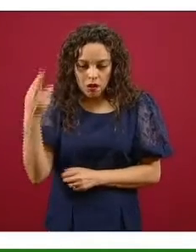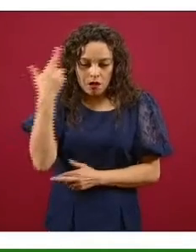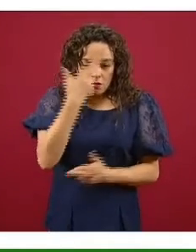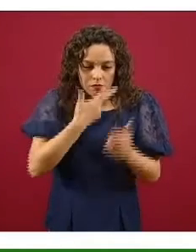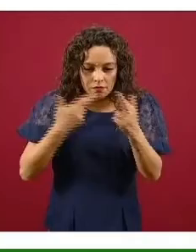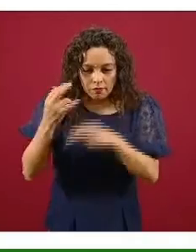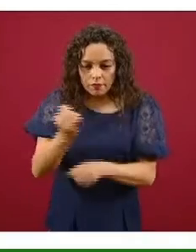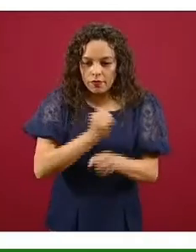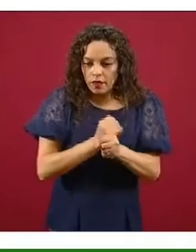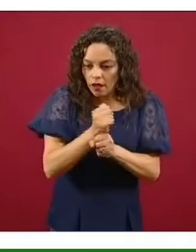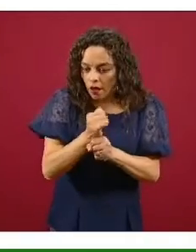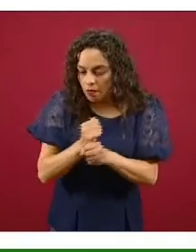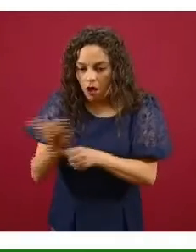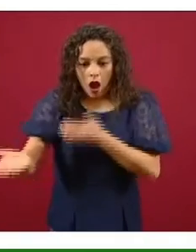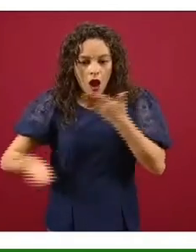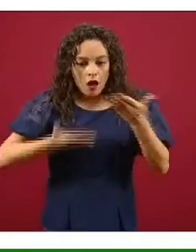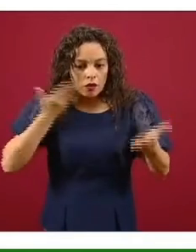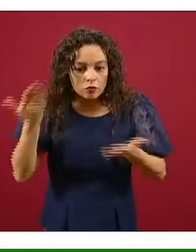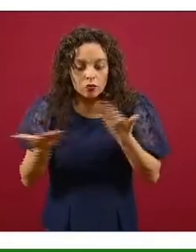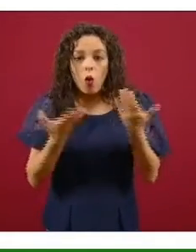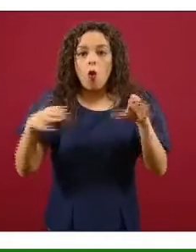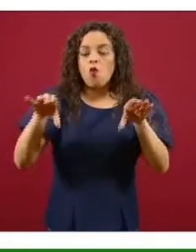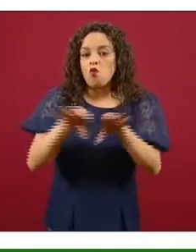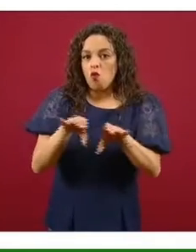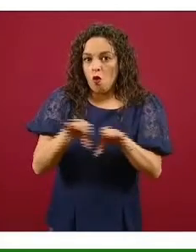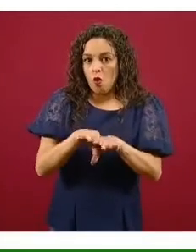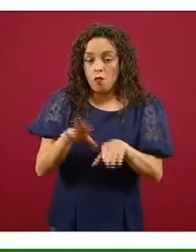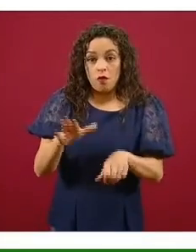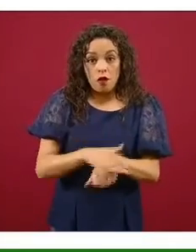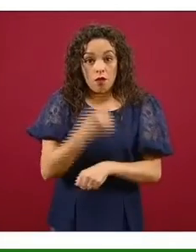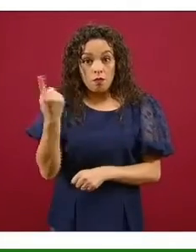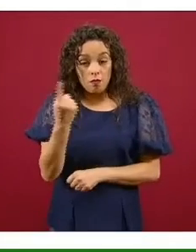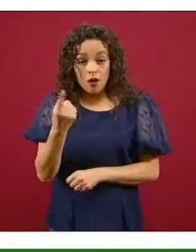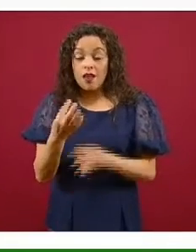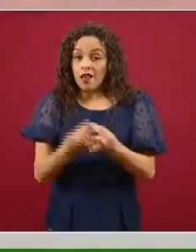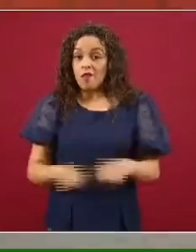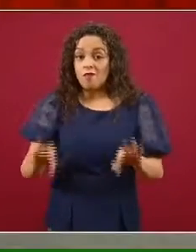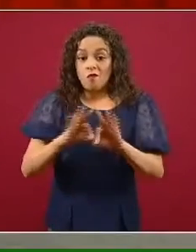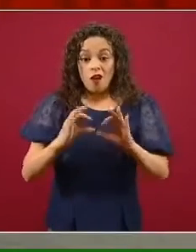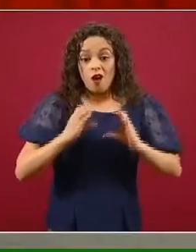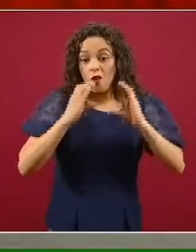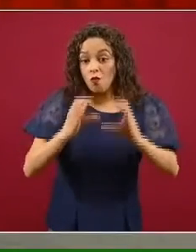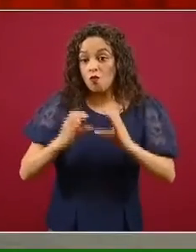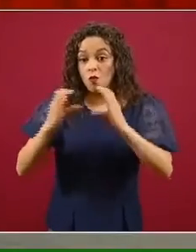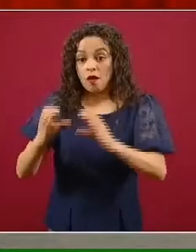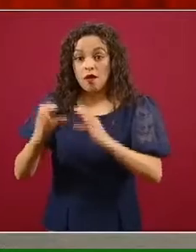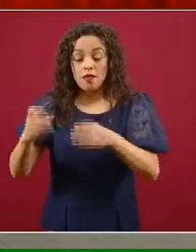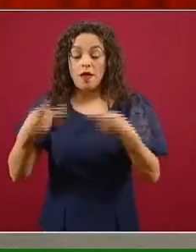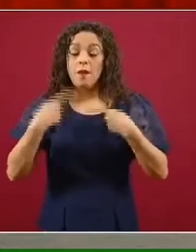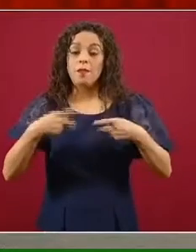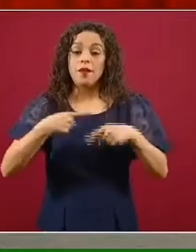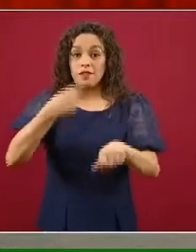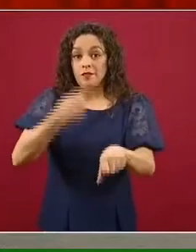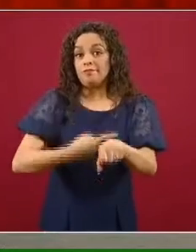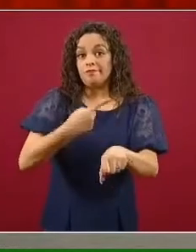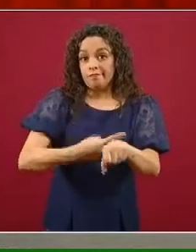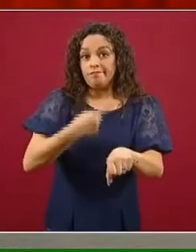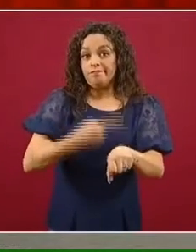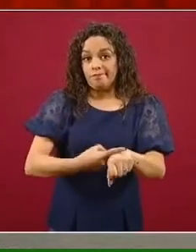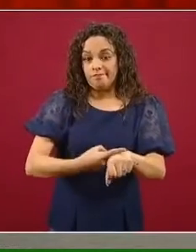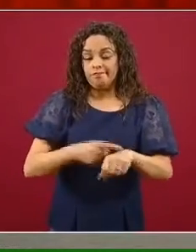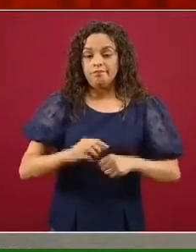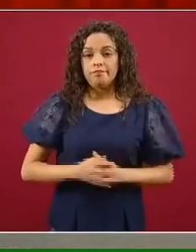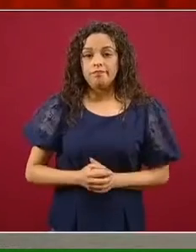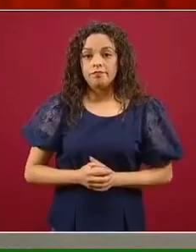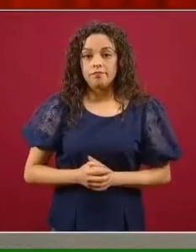qué hacemos y cómo lo hacemos, porque tenemos que cuidar la seguridad de los pacientes. El empleo de medicamentos